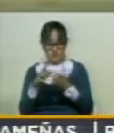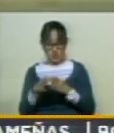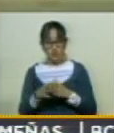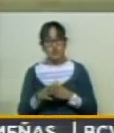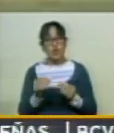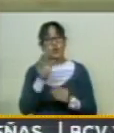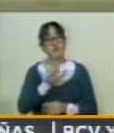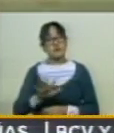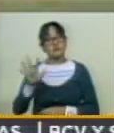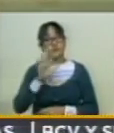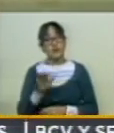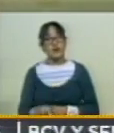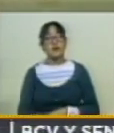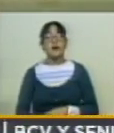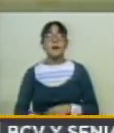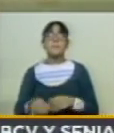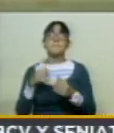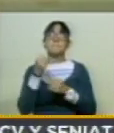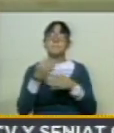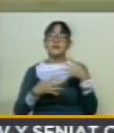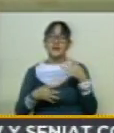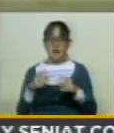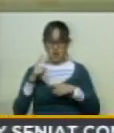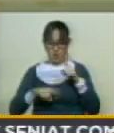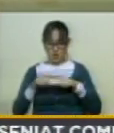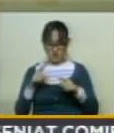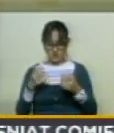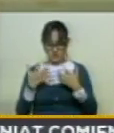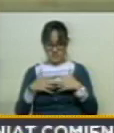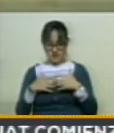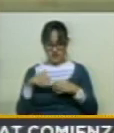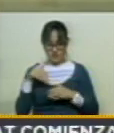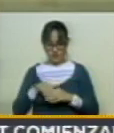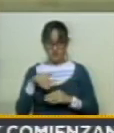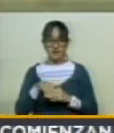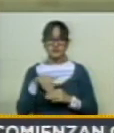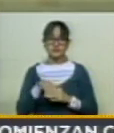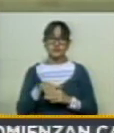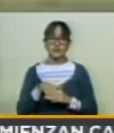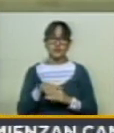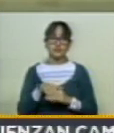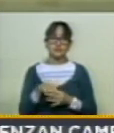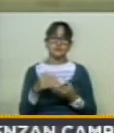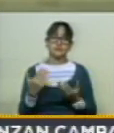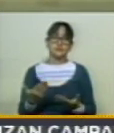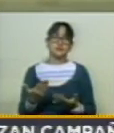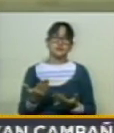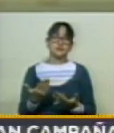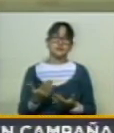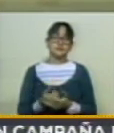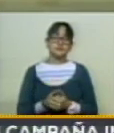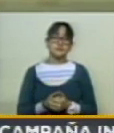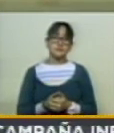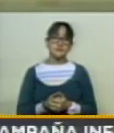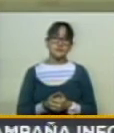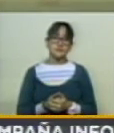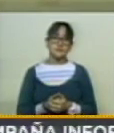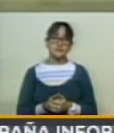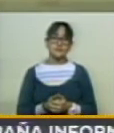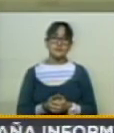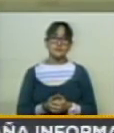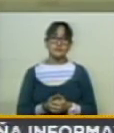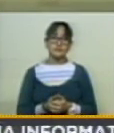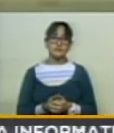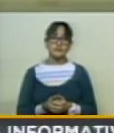el país, con el material, con todas las cosas, máquina de votación, boletas no válidas, como siempre lo hemos hecho.